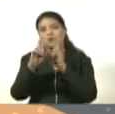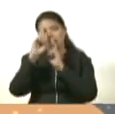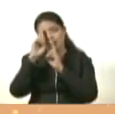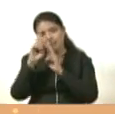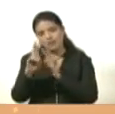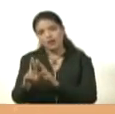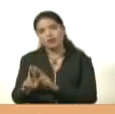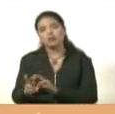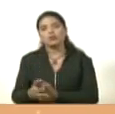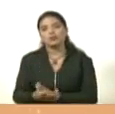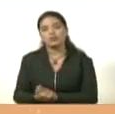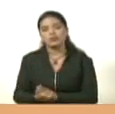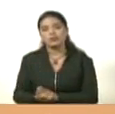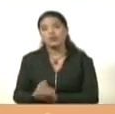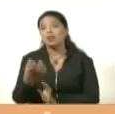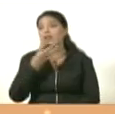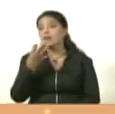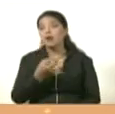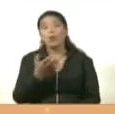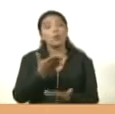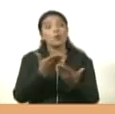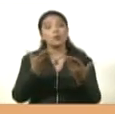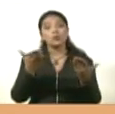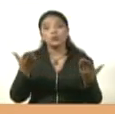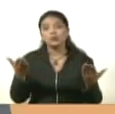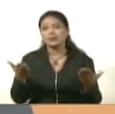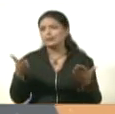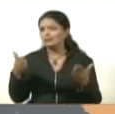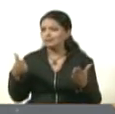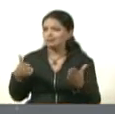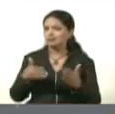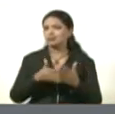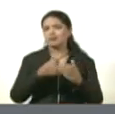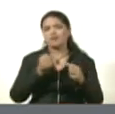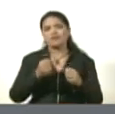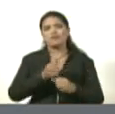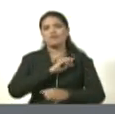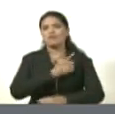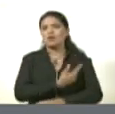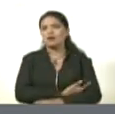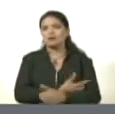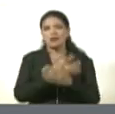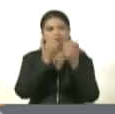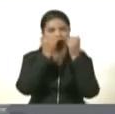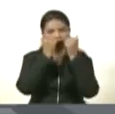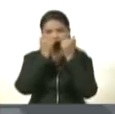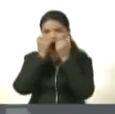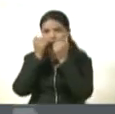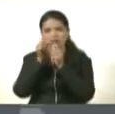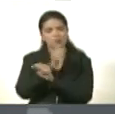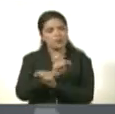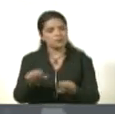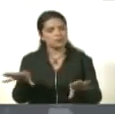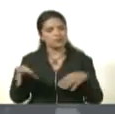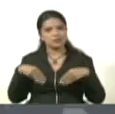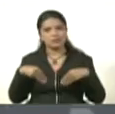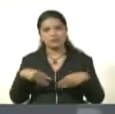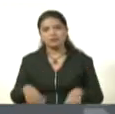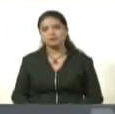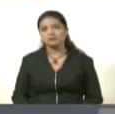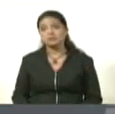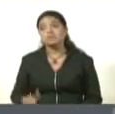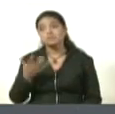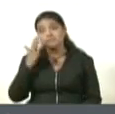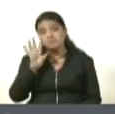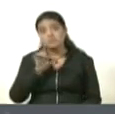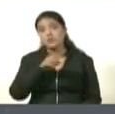respetos. Realmente han sido ustedes sujetos de un ataque criminal, terrorista, inaceptable. Y yo creo que